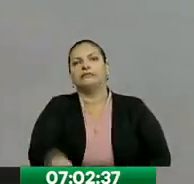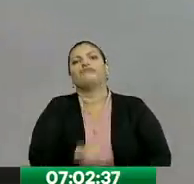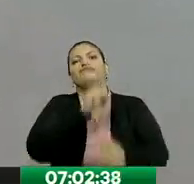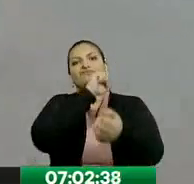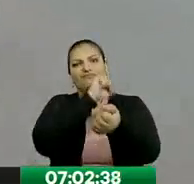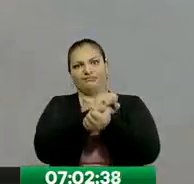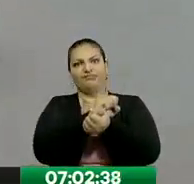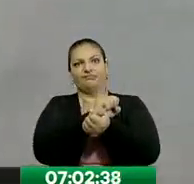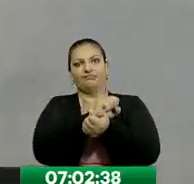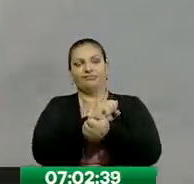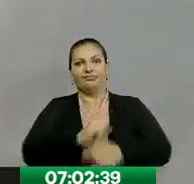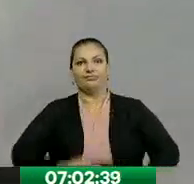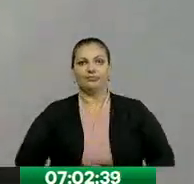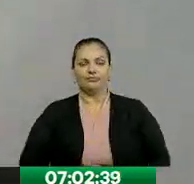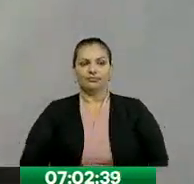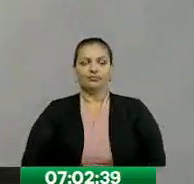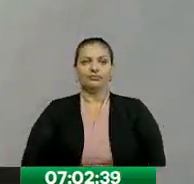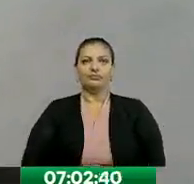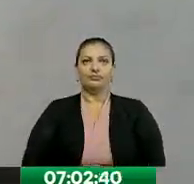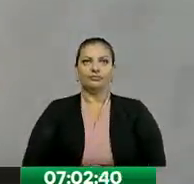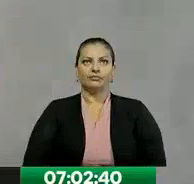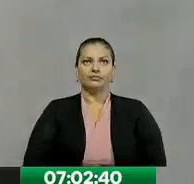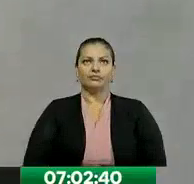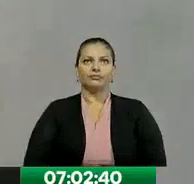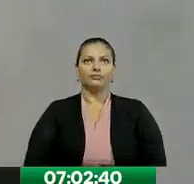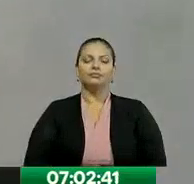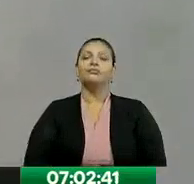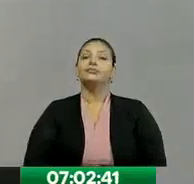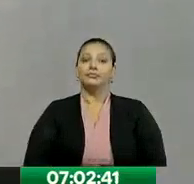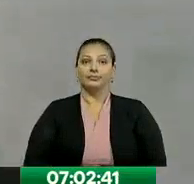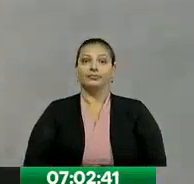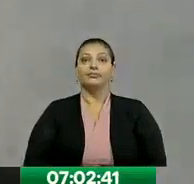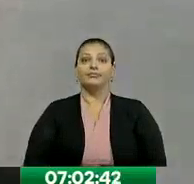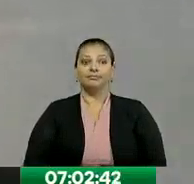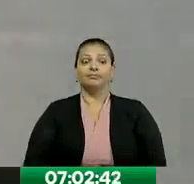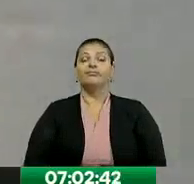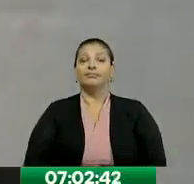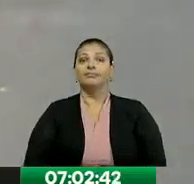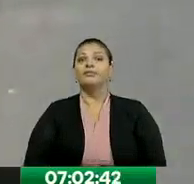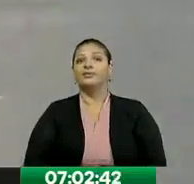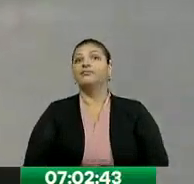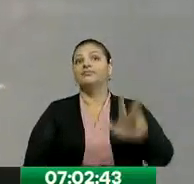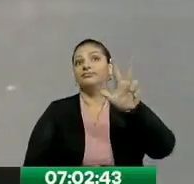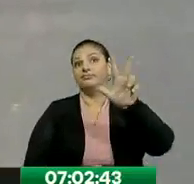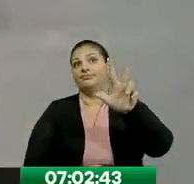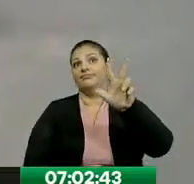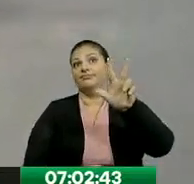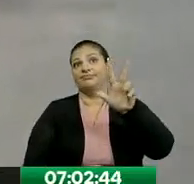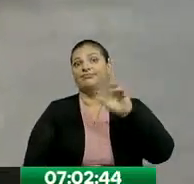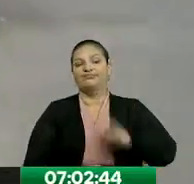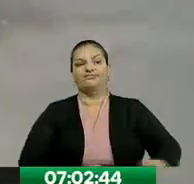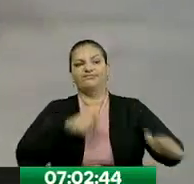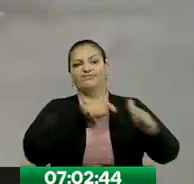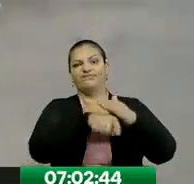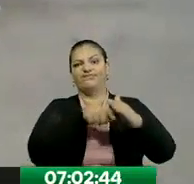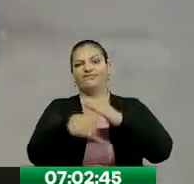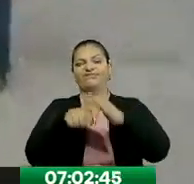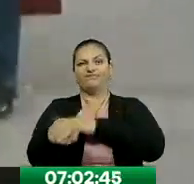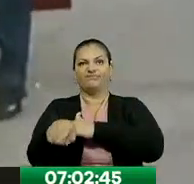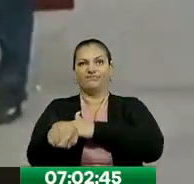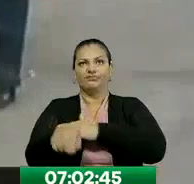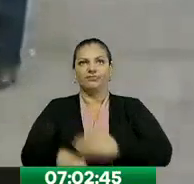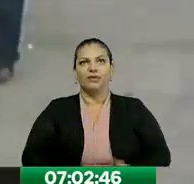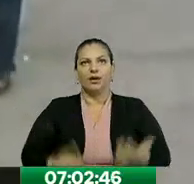crimen que acabó con la vida de tres personas. Como observamos, varios elementos